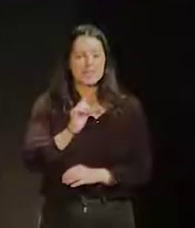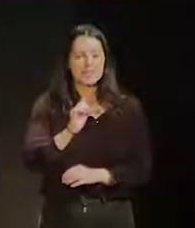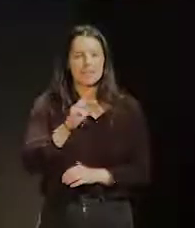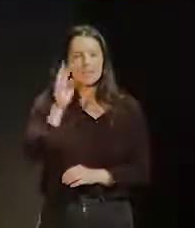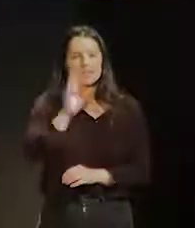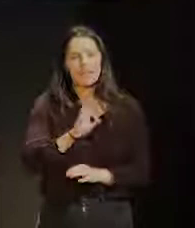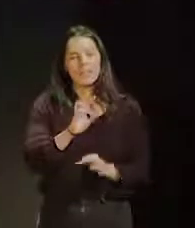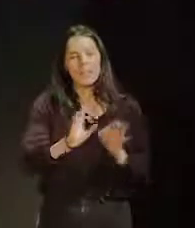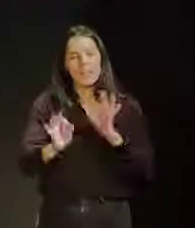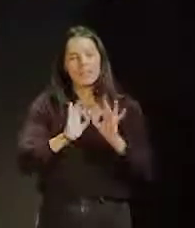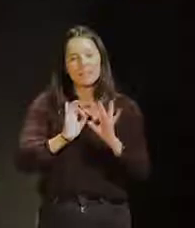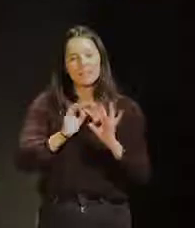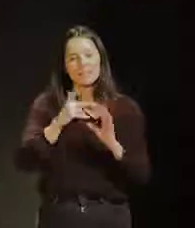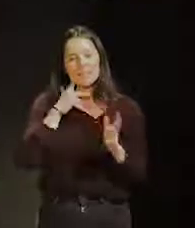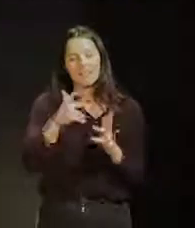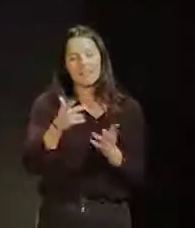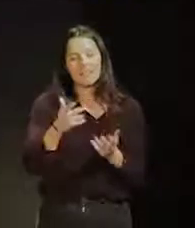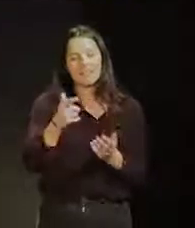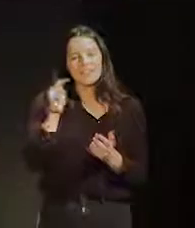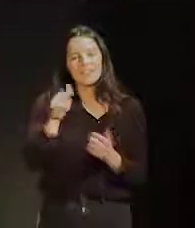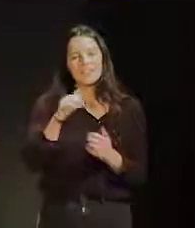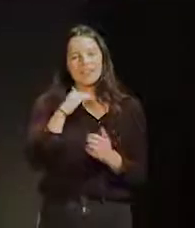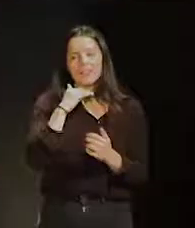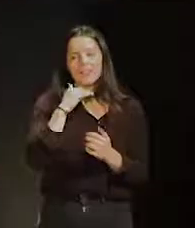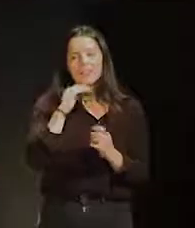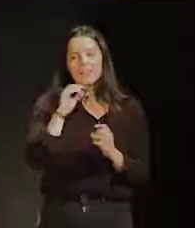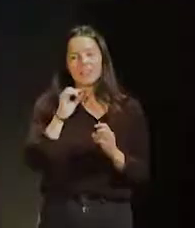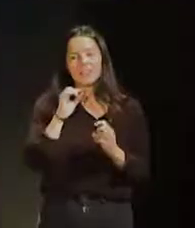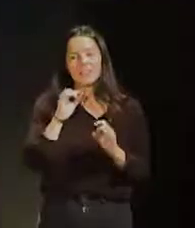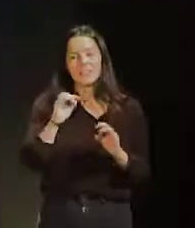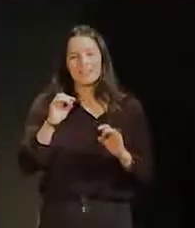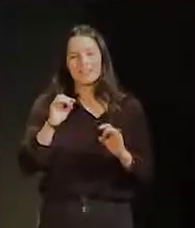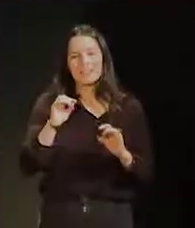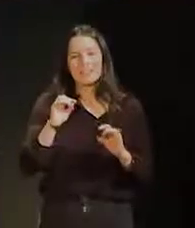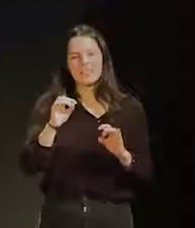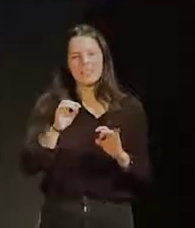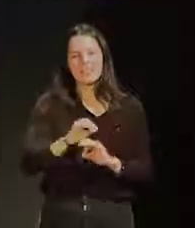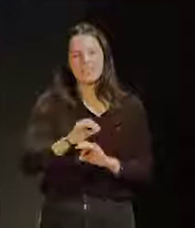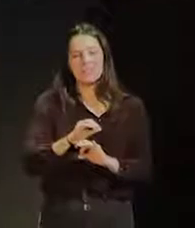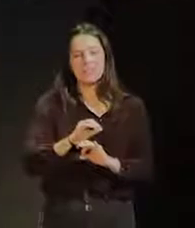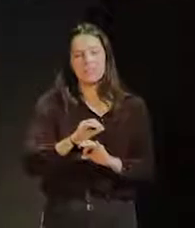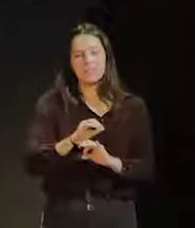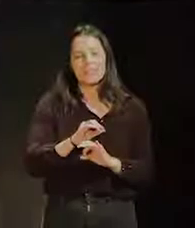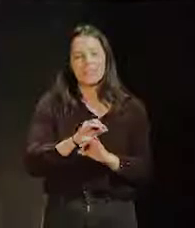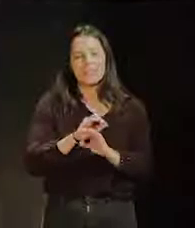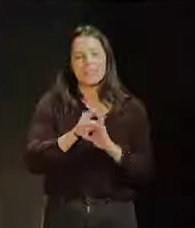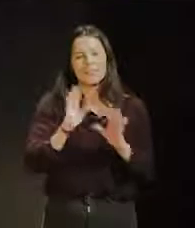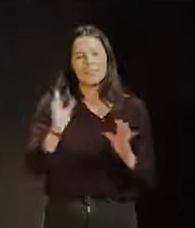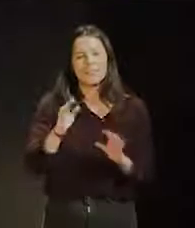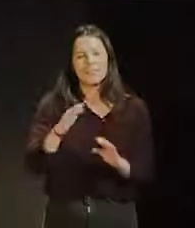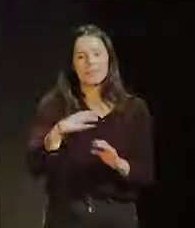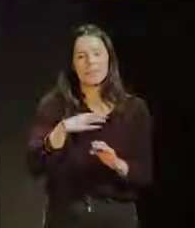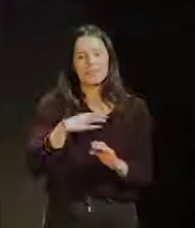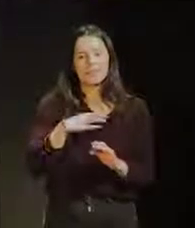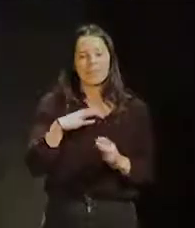mirar obras donde está claro que puede salir, naufragar.